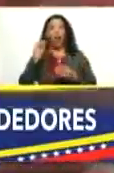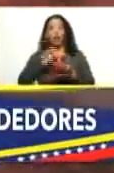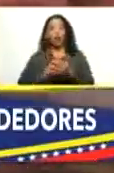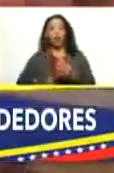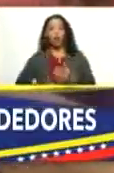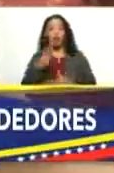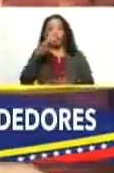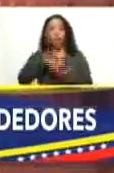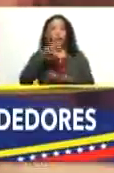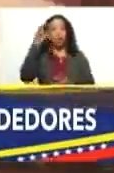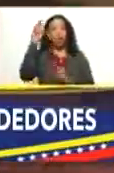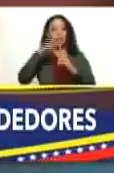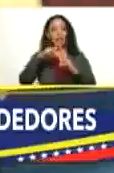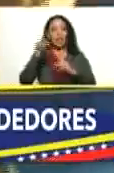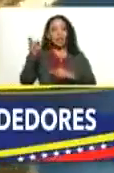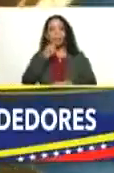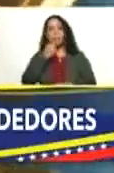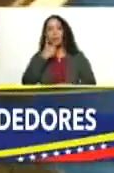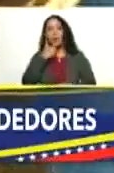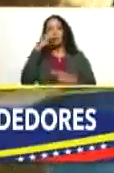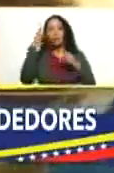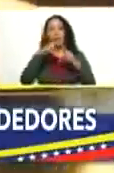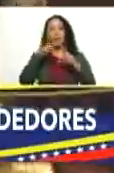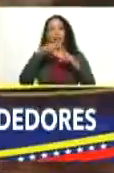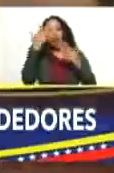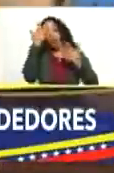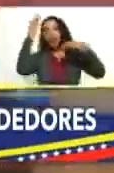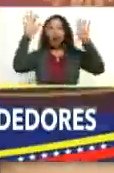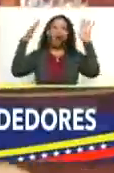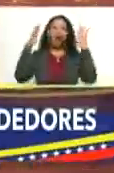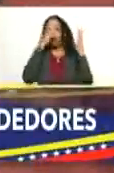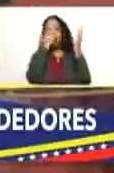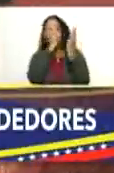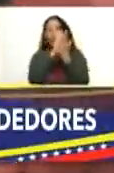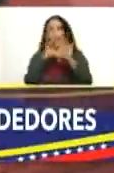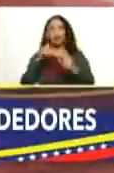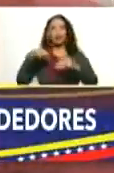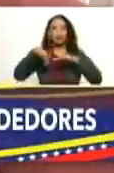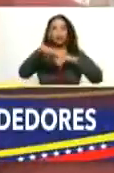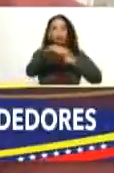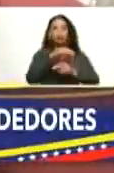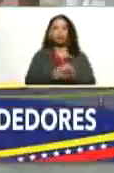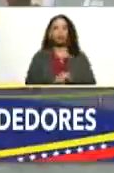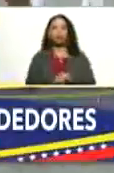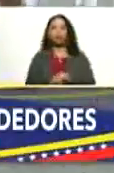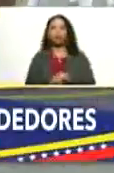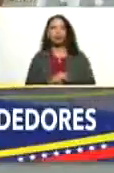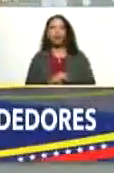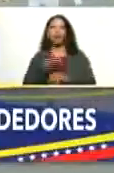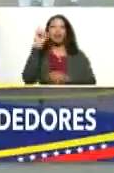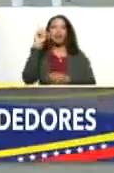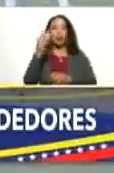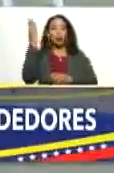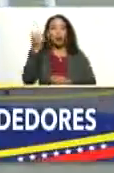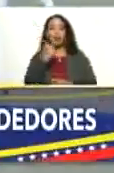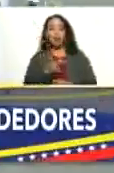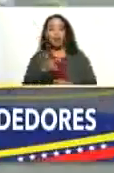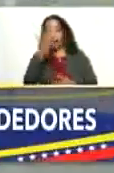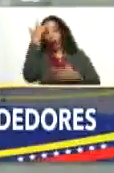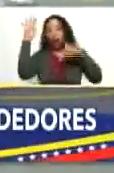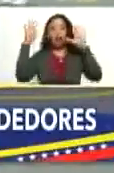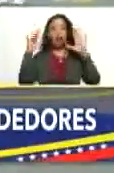en ese hermoso carnaval de la frontera. Bueno, presidente, pero además, como usted lo acaba de señalar, el carnaval es un